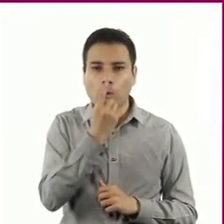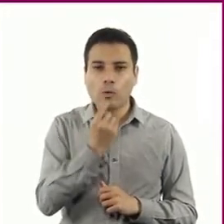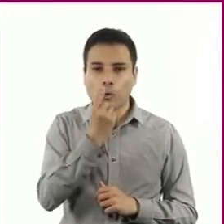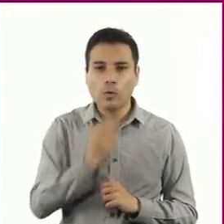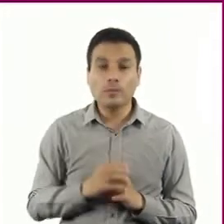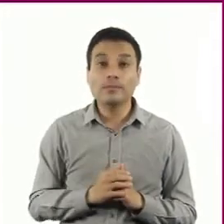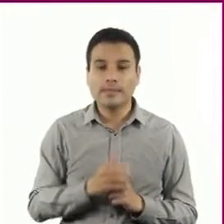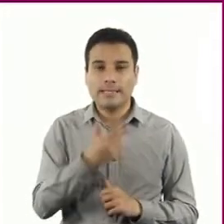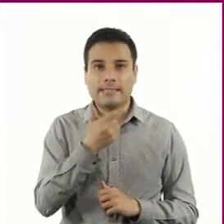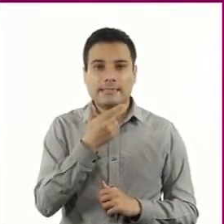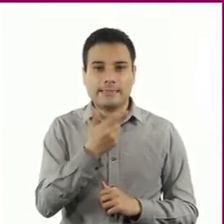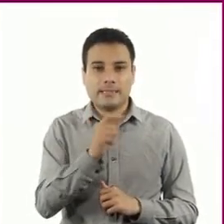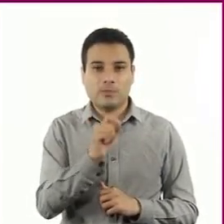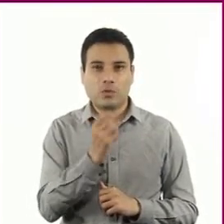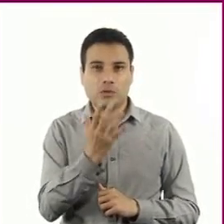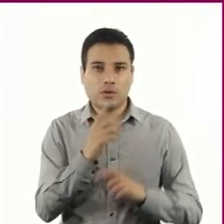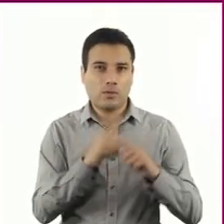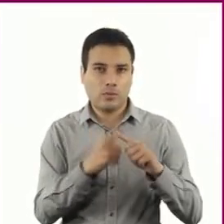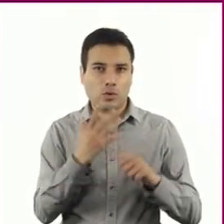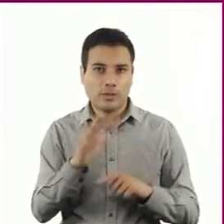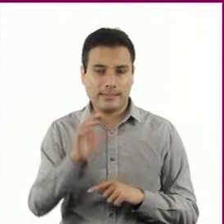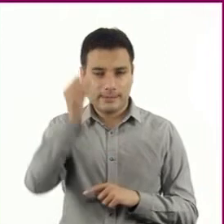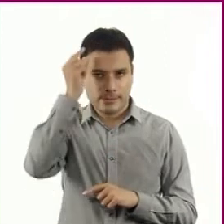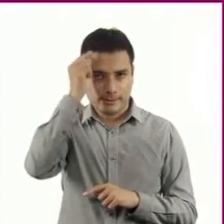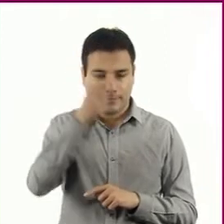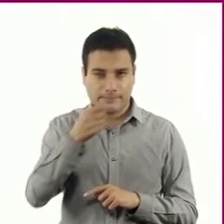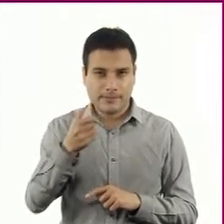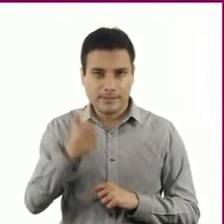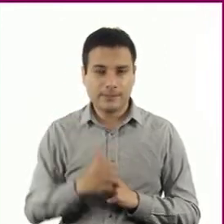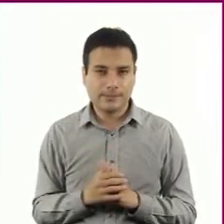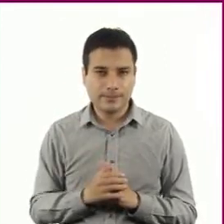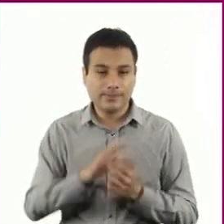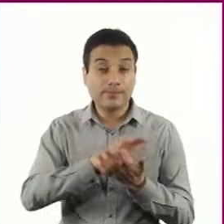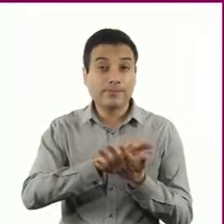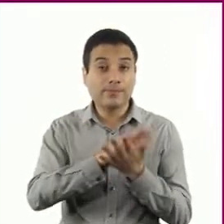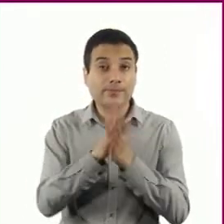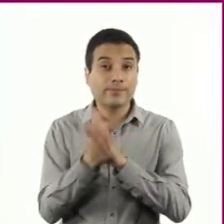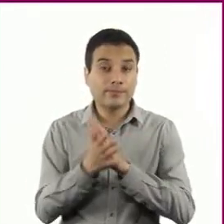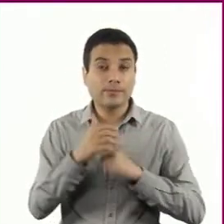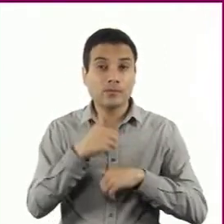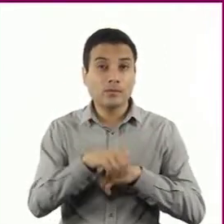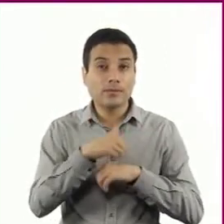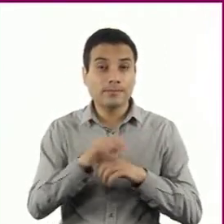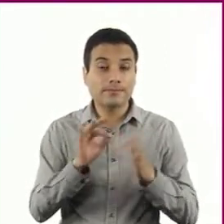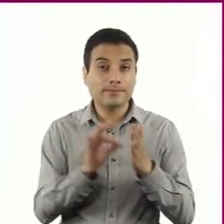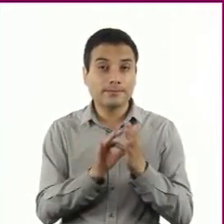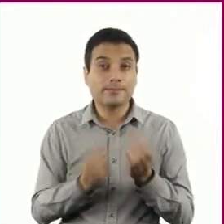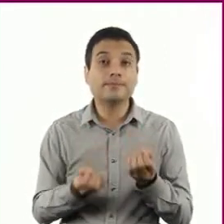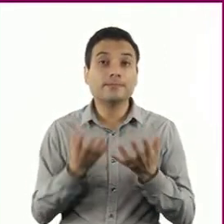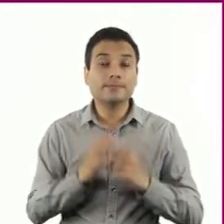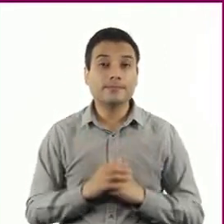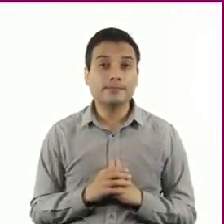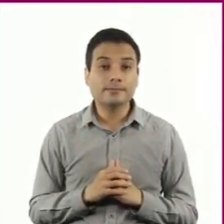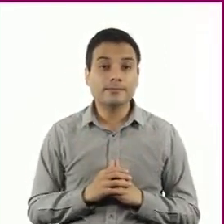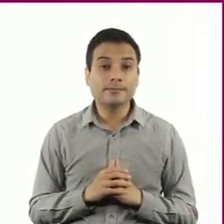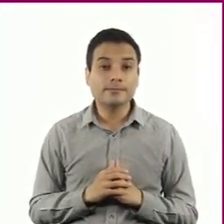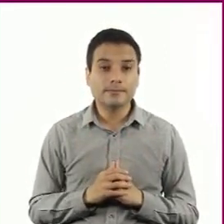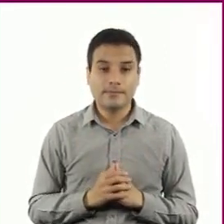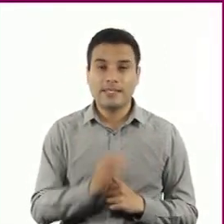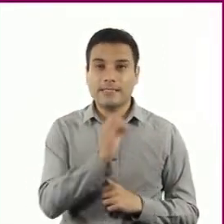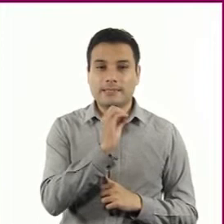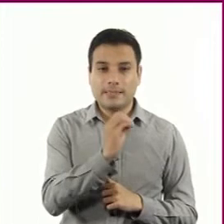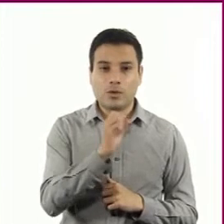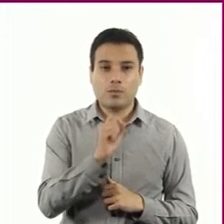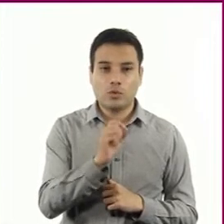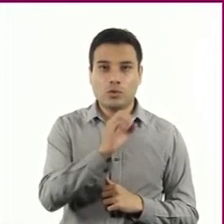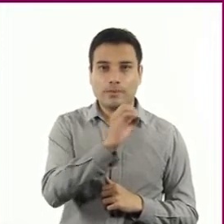notación científica es 7.5 metros por 10 a la sexta potencia negativa, al convertirlo a número decimal, recorremos el punto